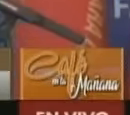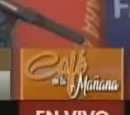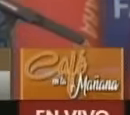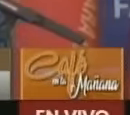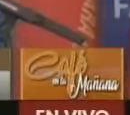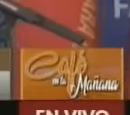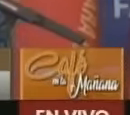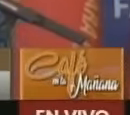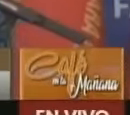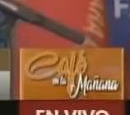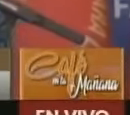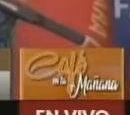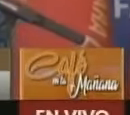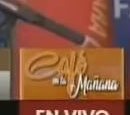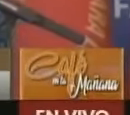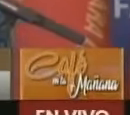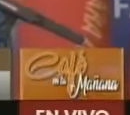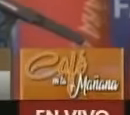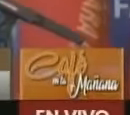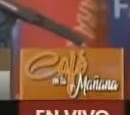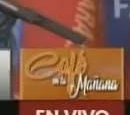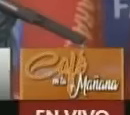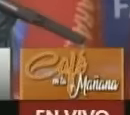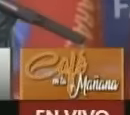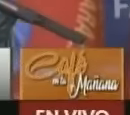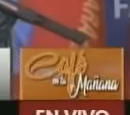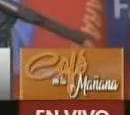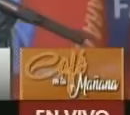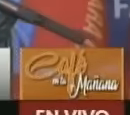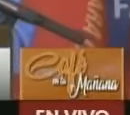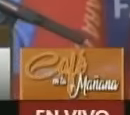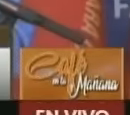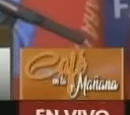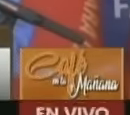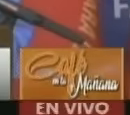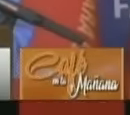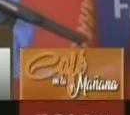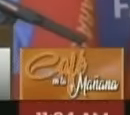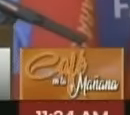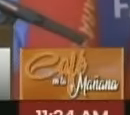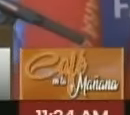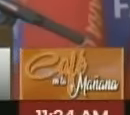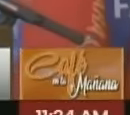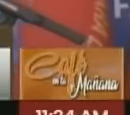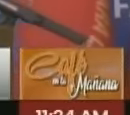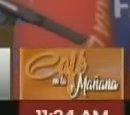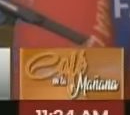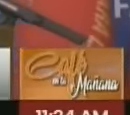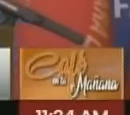cubrir cada uno de los detalles que necesita